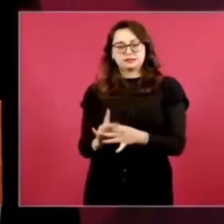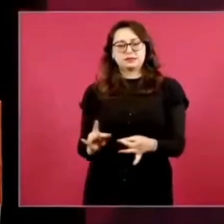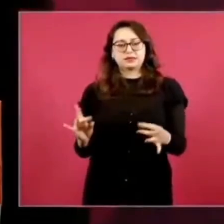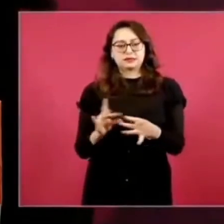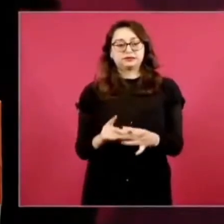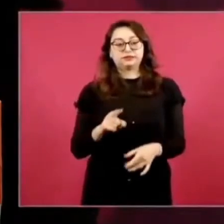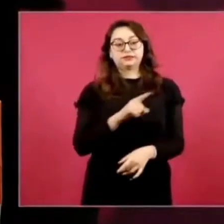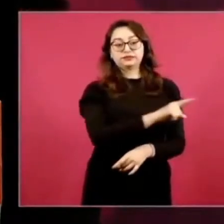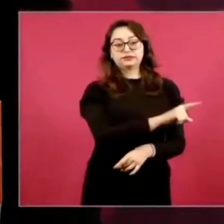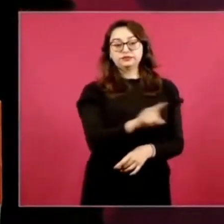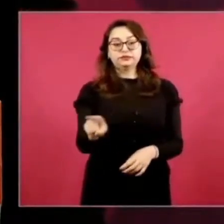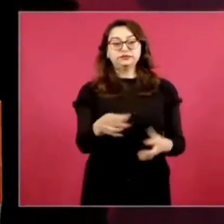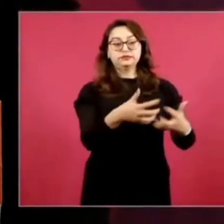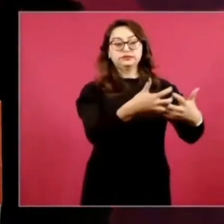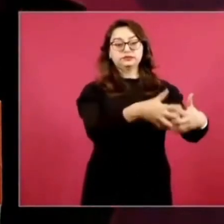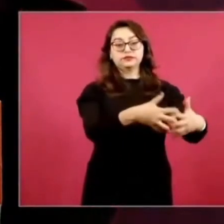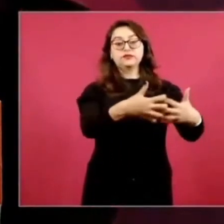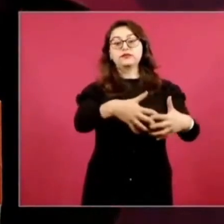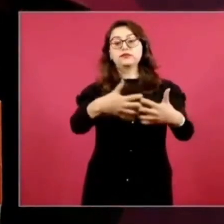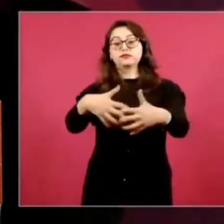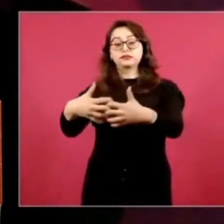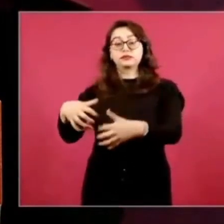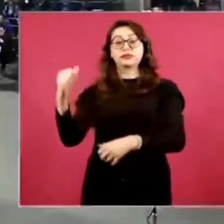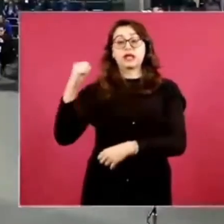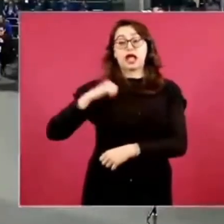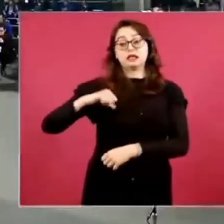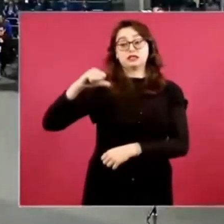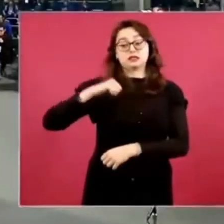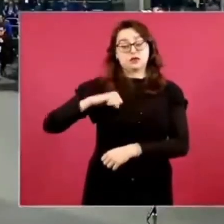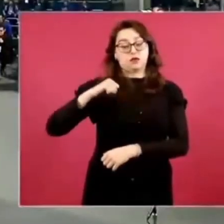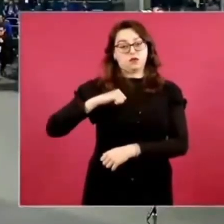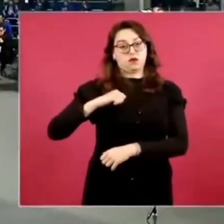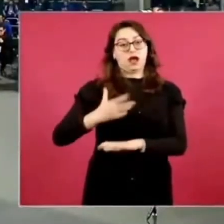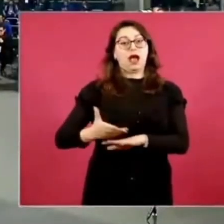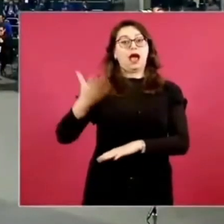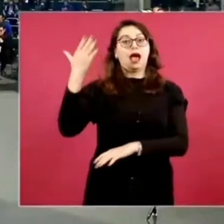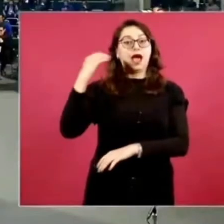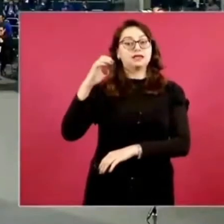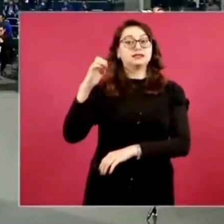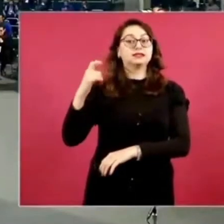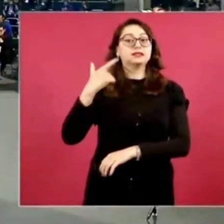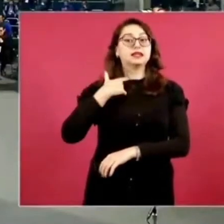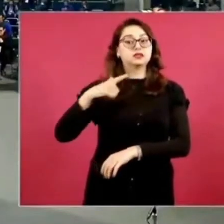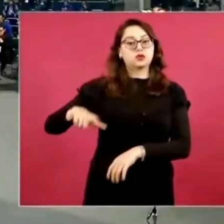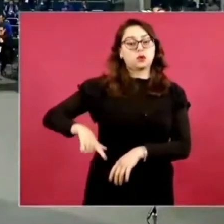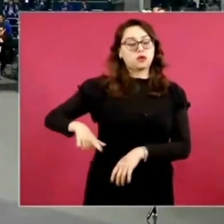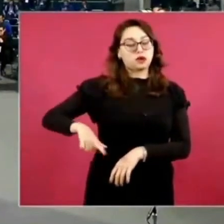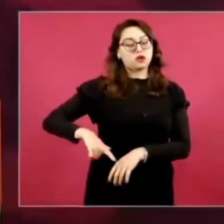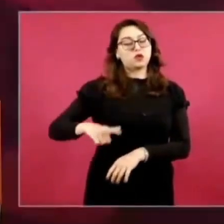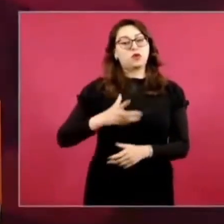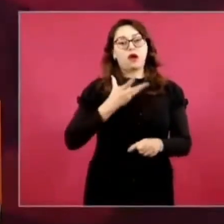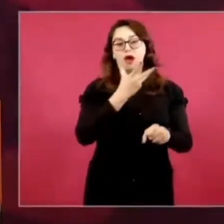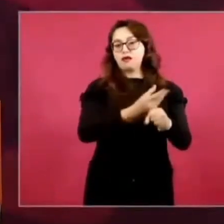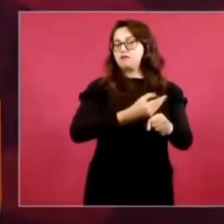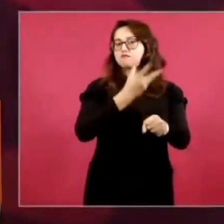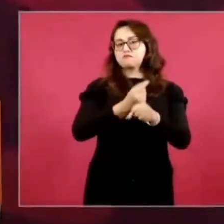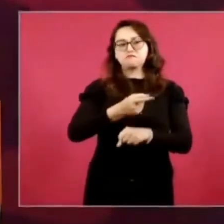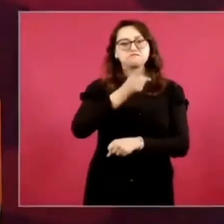ya antiguas y mal reconfiguradas por la corrupción,